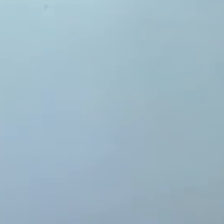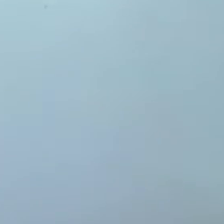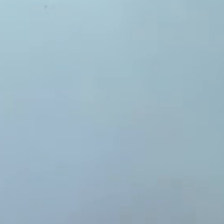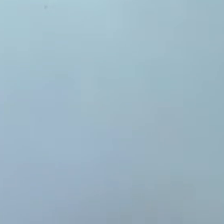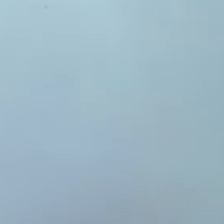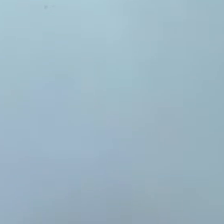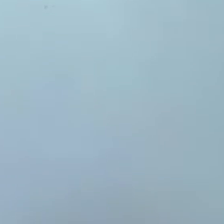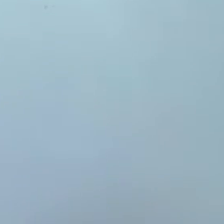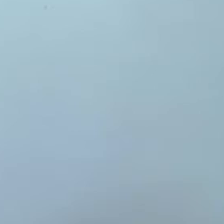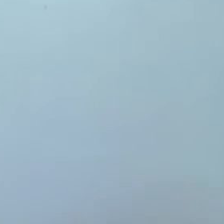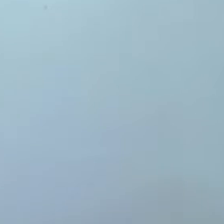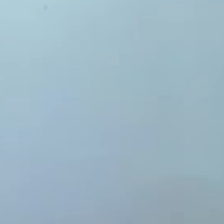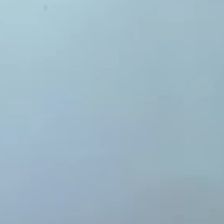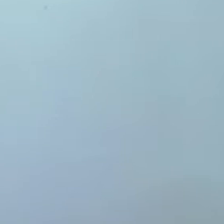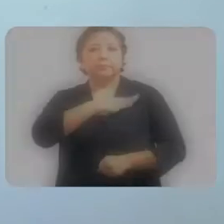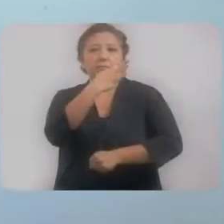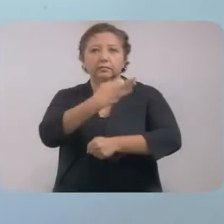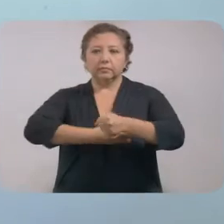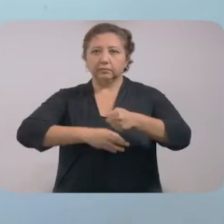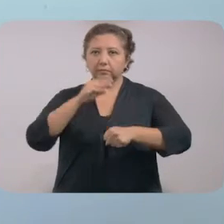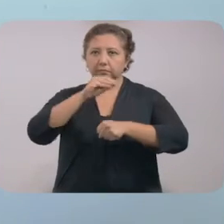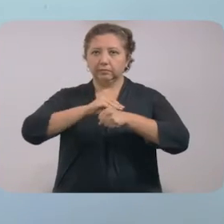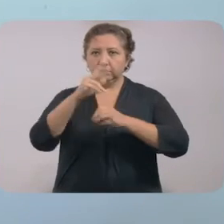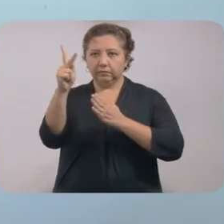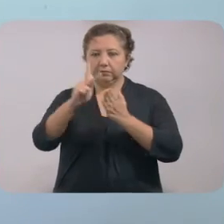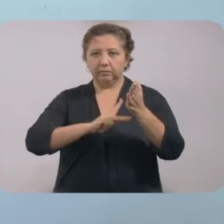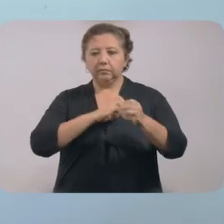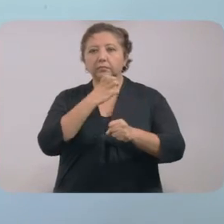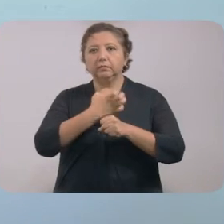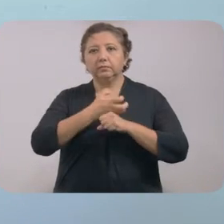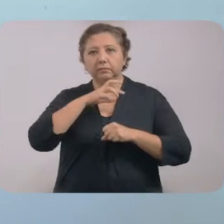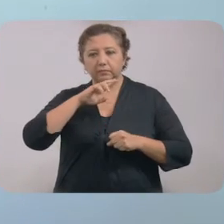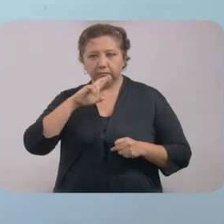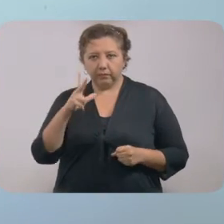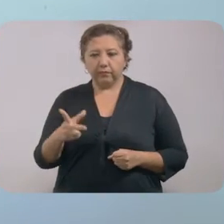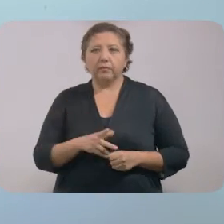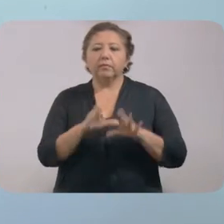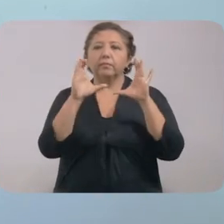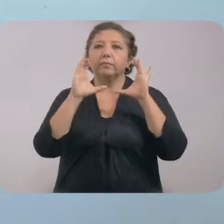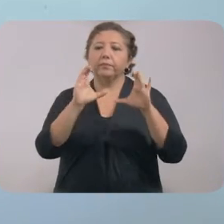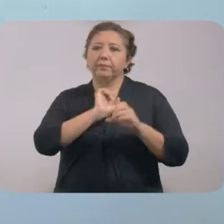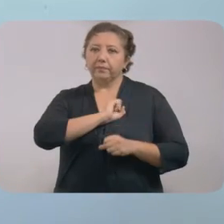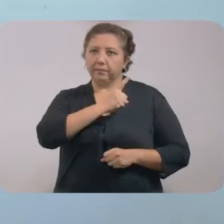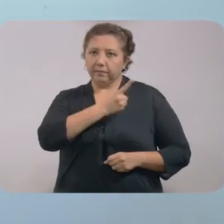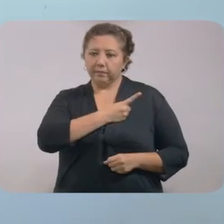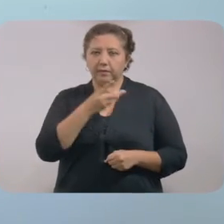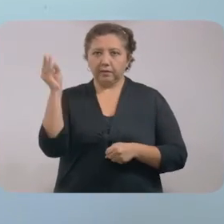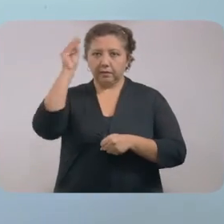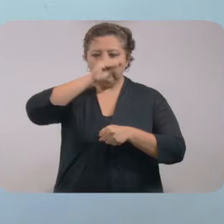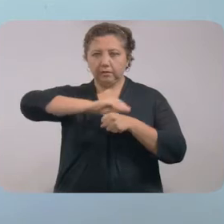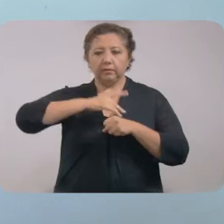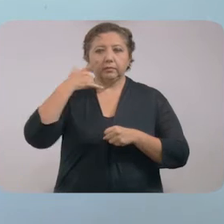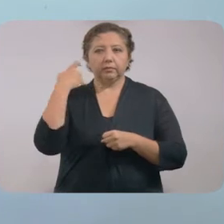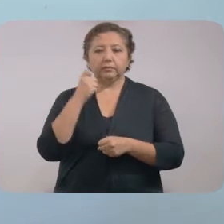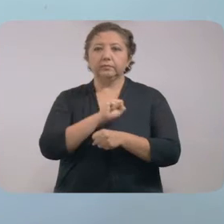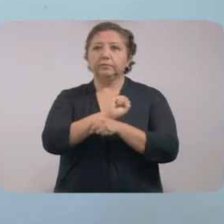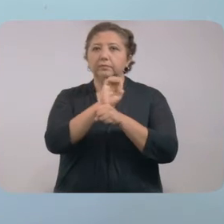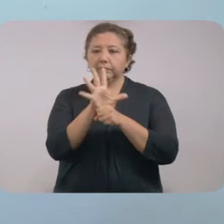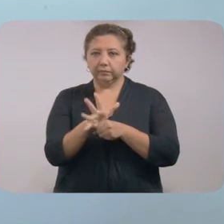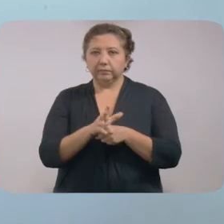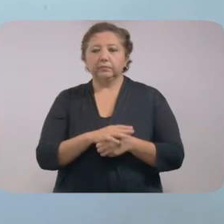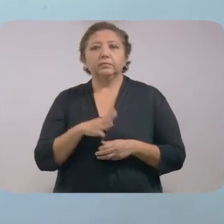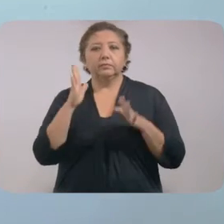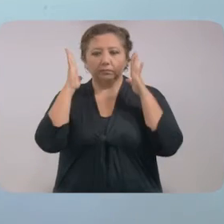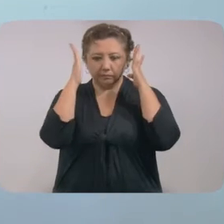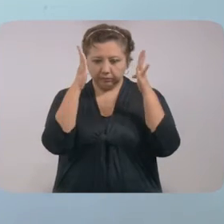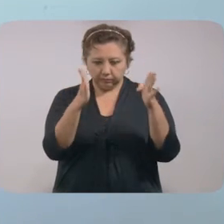Gracias, doctor. Buenas tardes. Se puso en marcha un programa estatal de reforzamiento a la protección de la salud que se suma al combate al coronavirus,